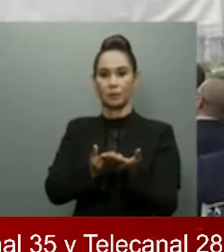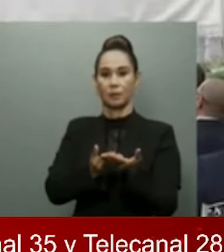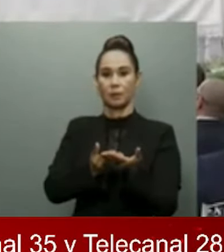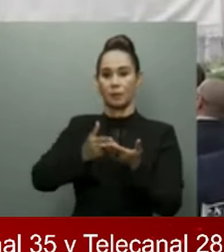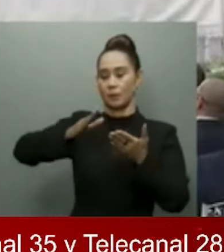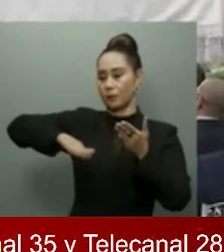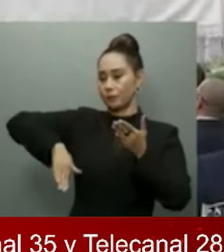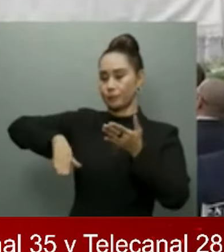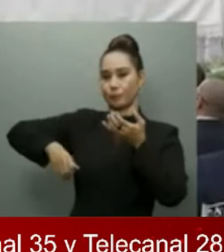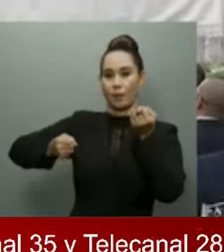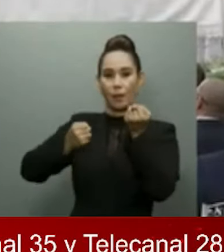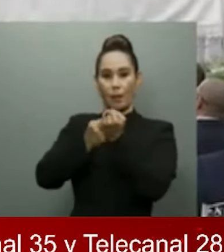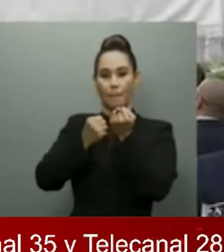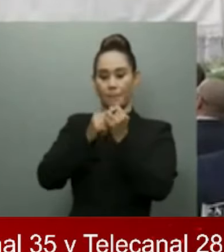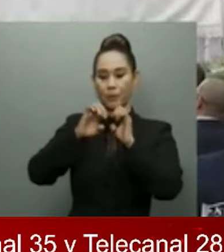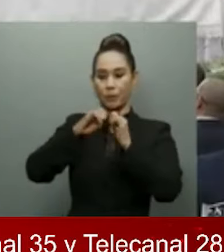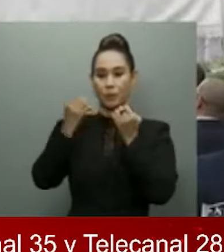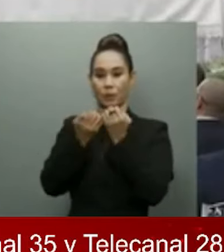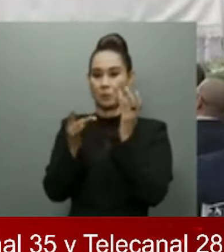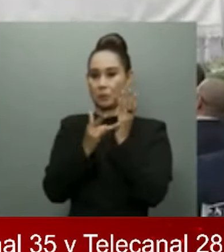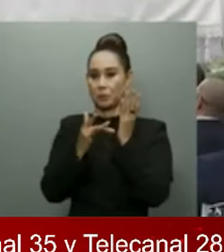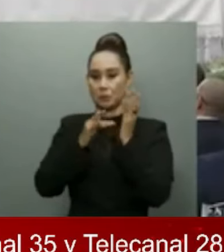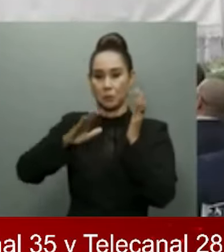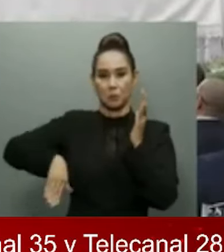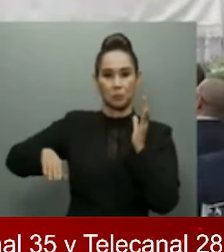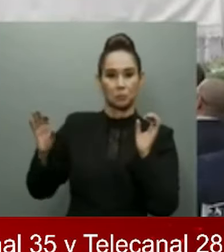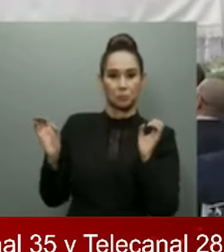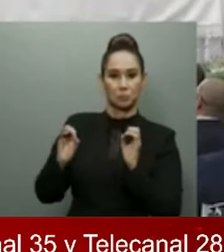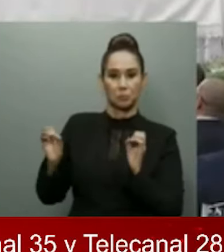ausencia de apoyo en equipos y en tecnología,